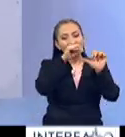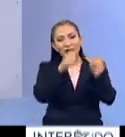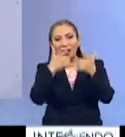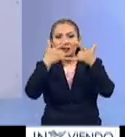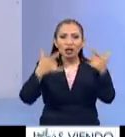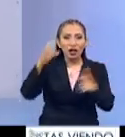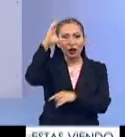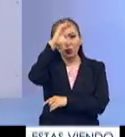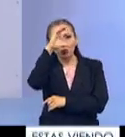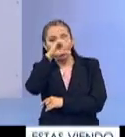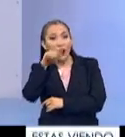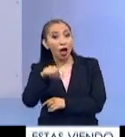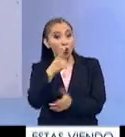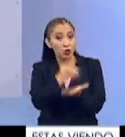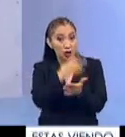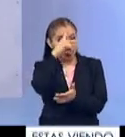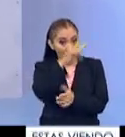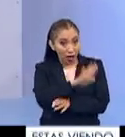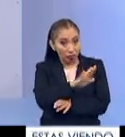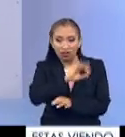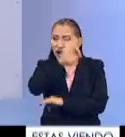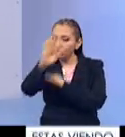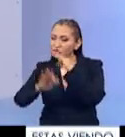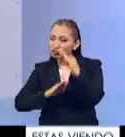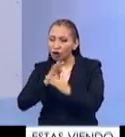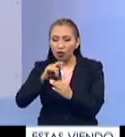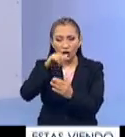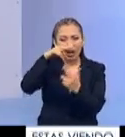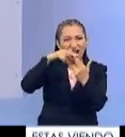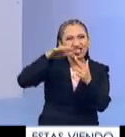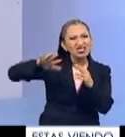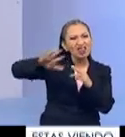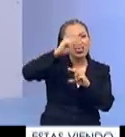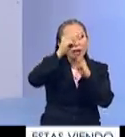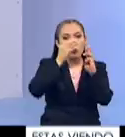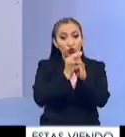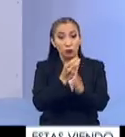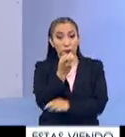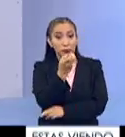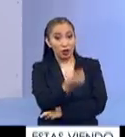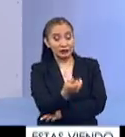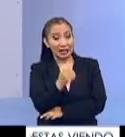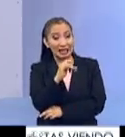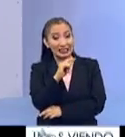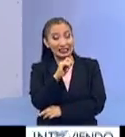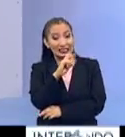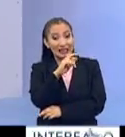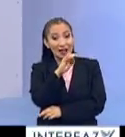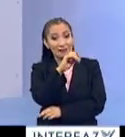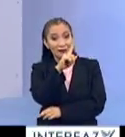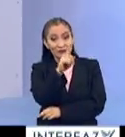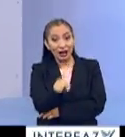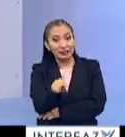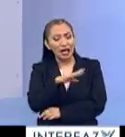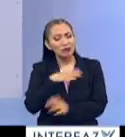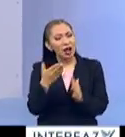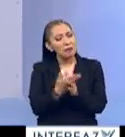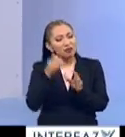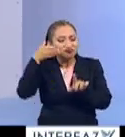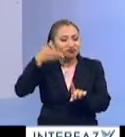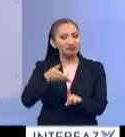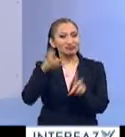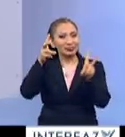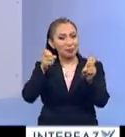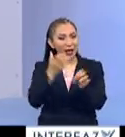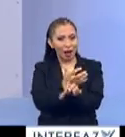históricos y culturales, no solo del país, sino de todas las regiones del planeta. Por eso, en Interfaz tenemos una sección dedicada a